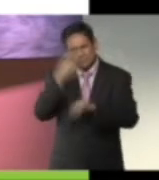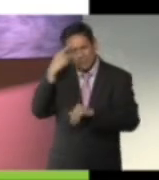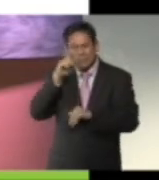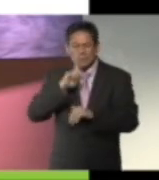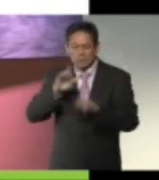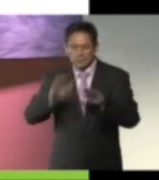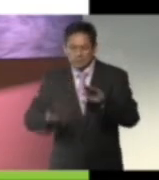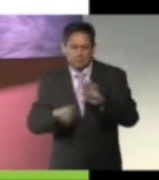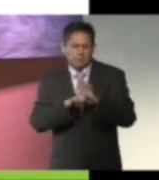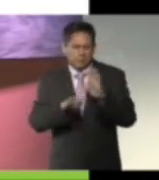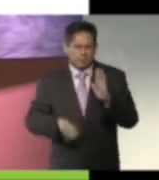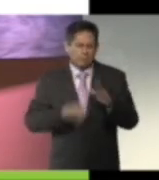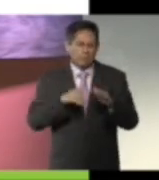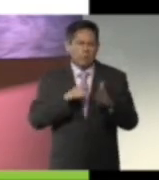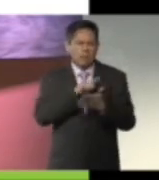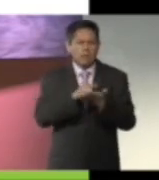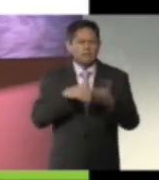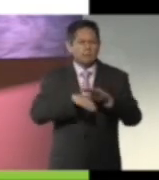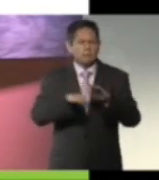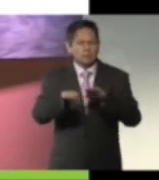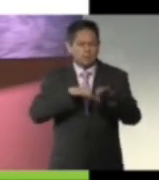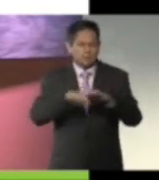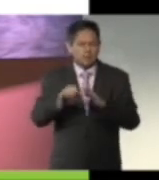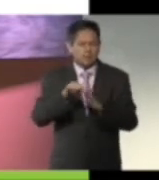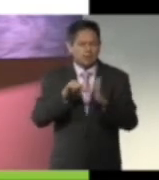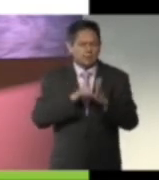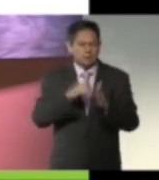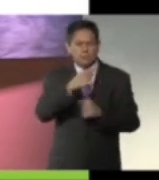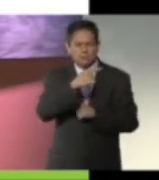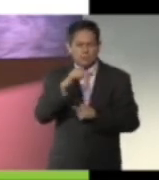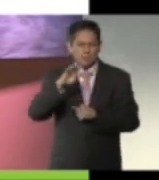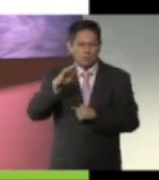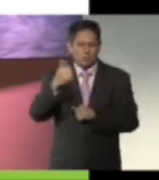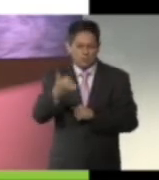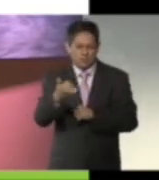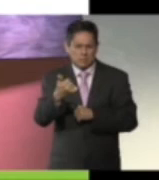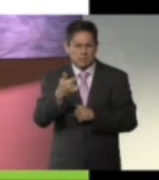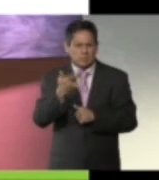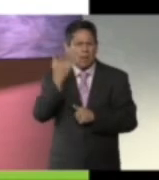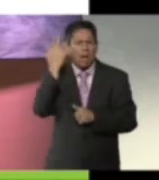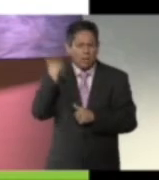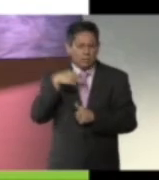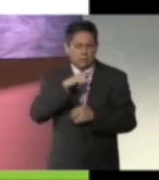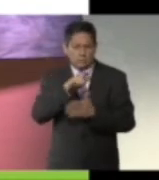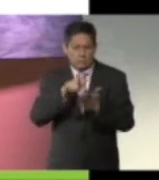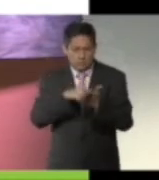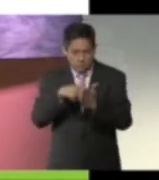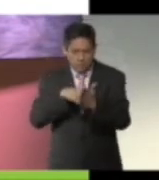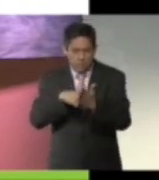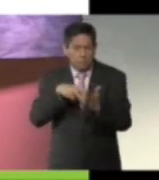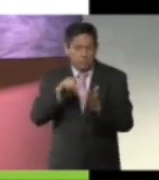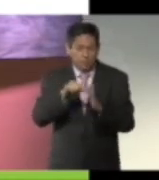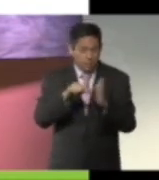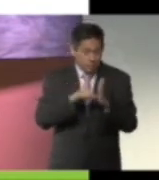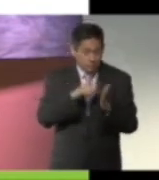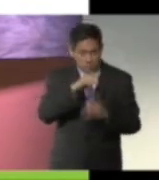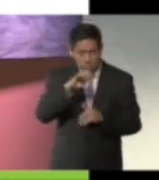del Trabajo, que no se reformó en el 12 cuando se dio la reforma laboral, y que dice: